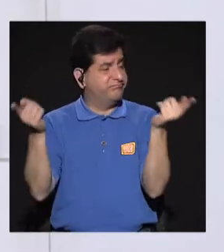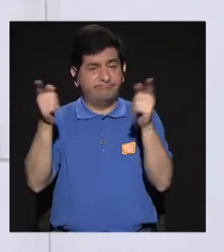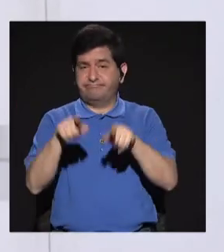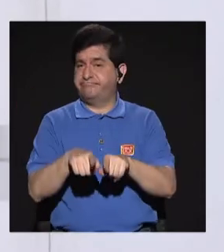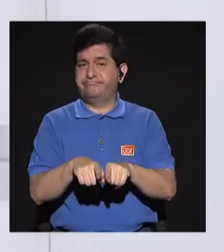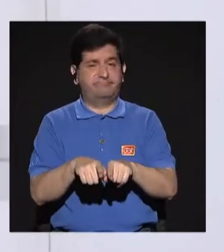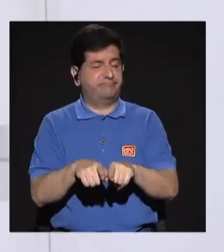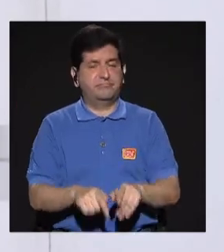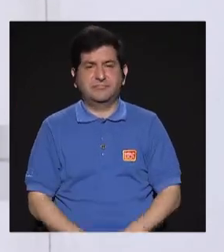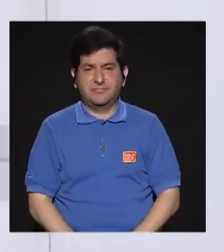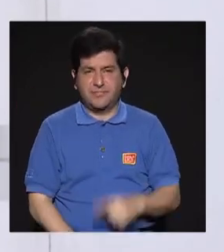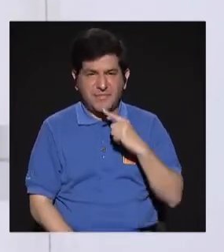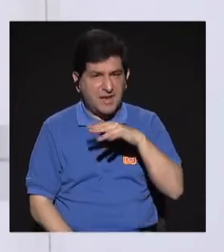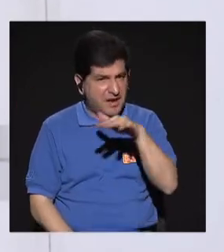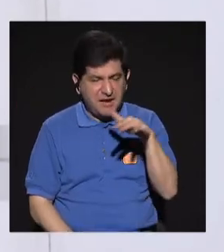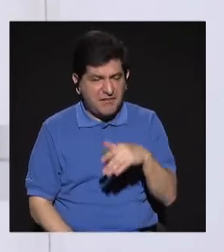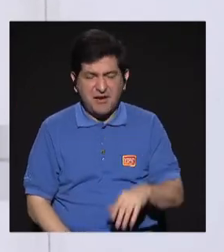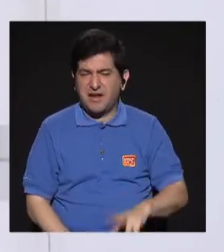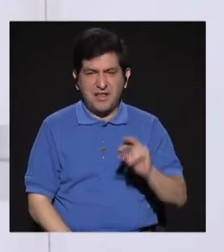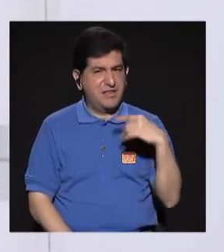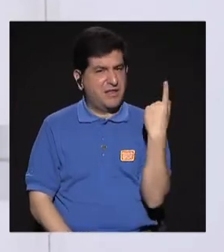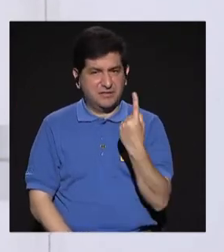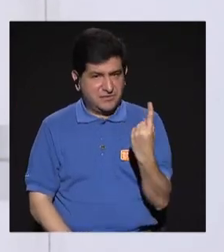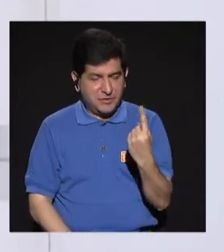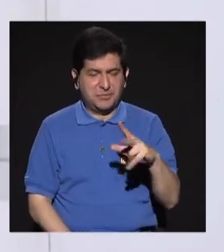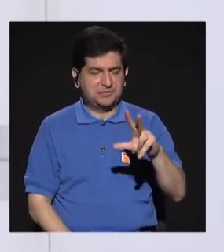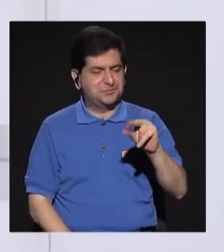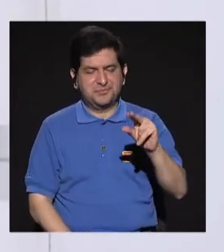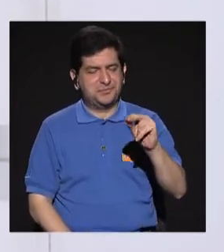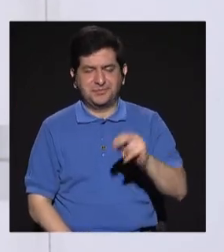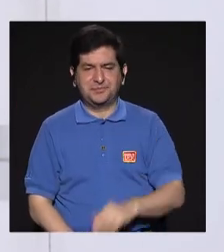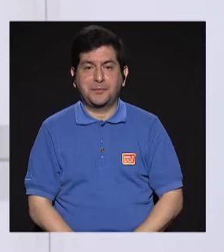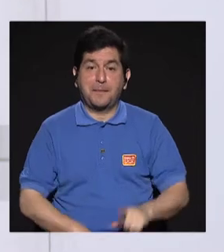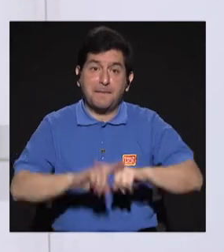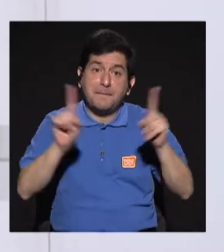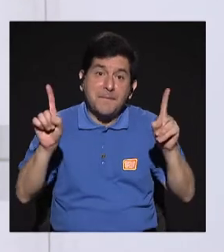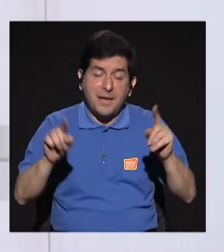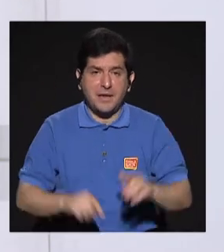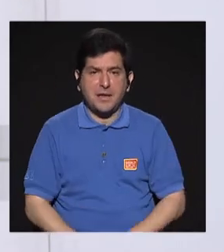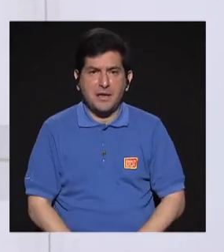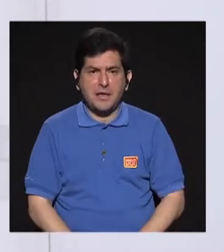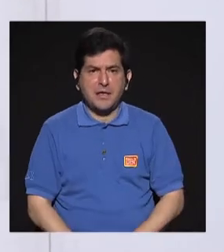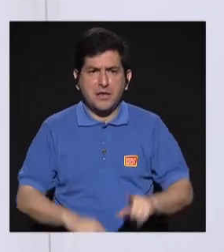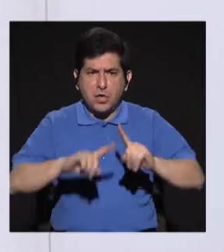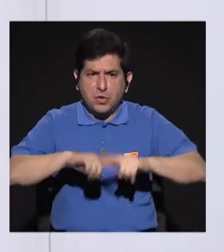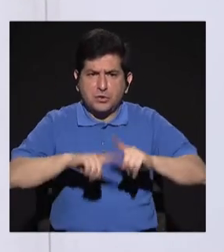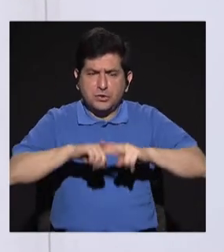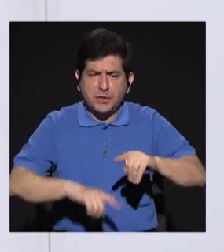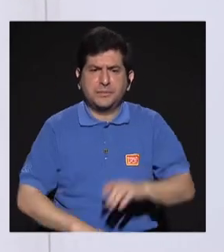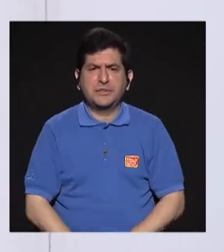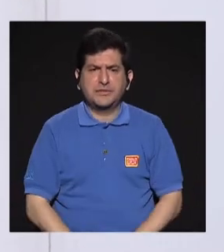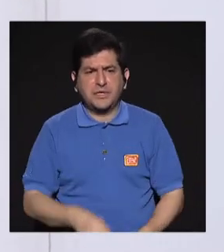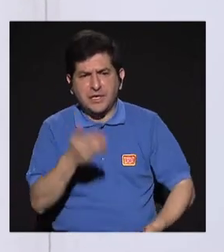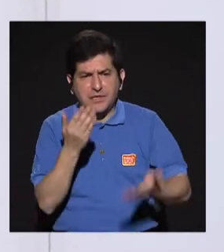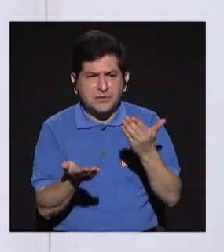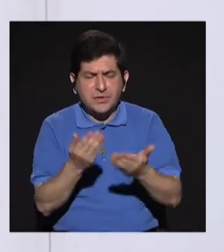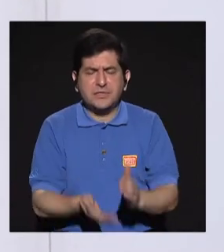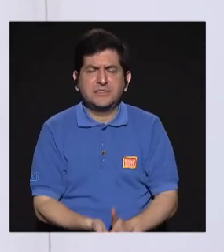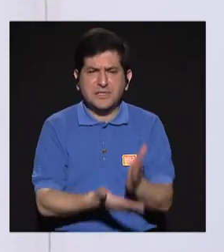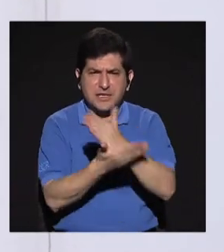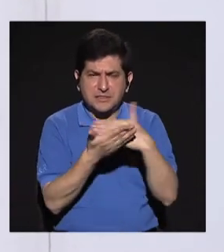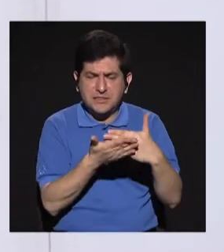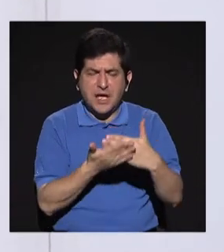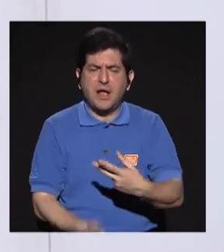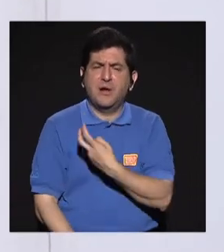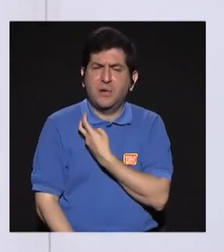siempre en las investigaciones pero a partir de ciertas características o